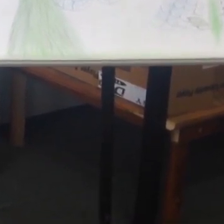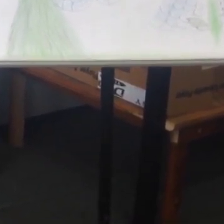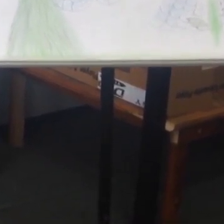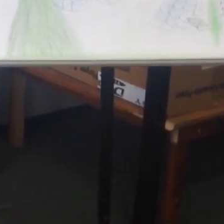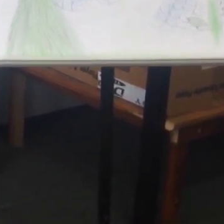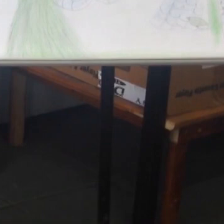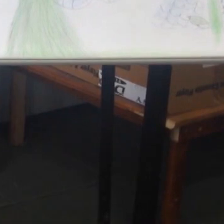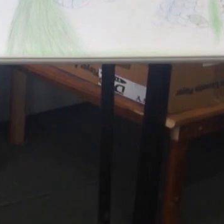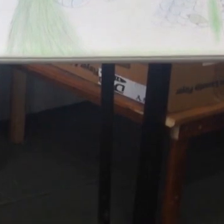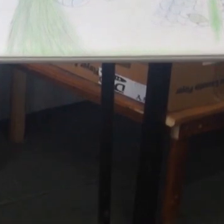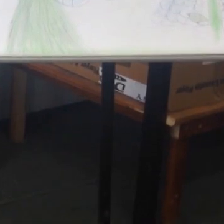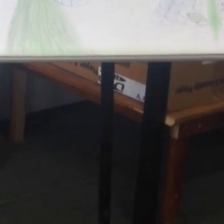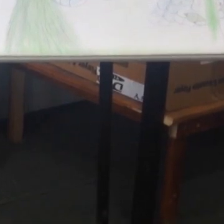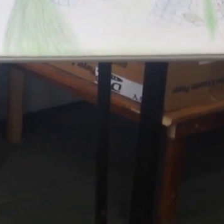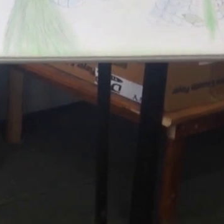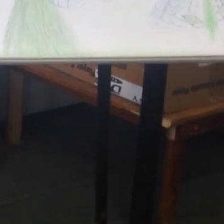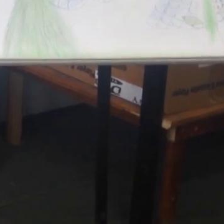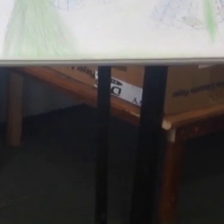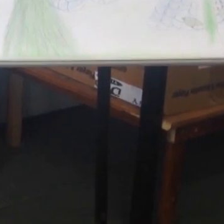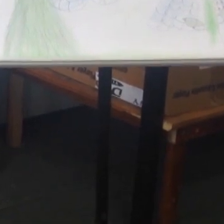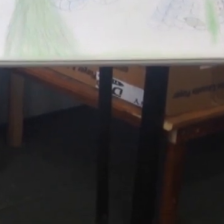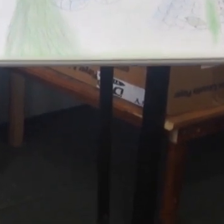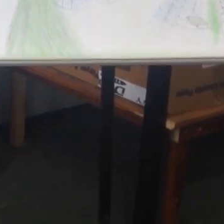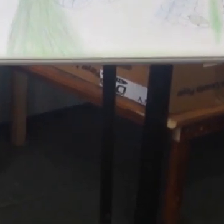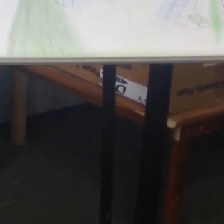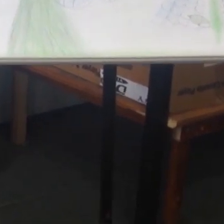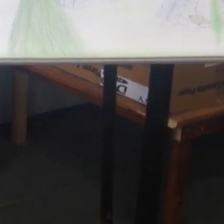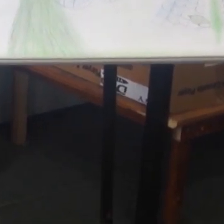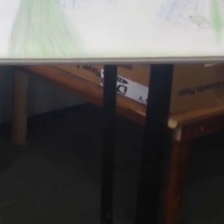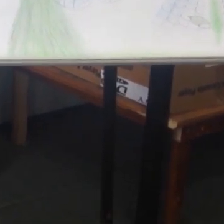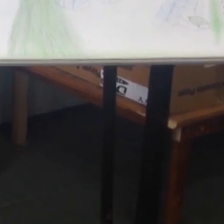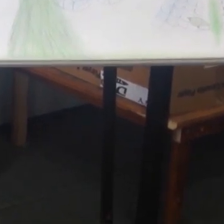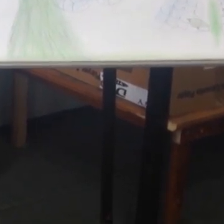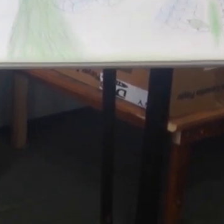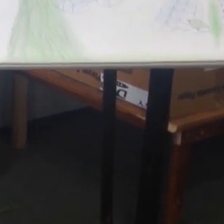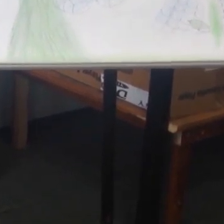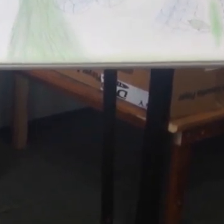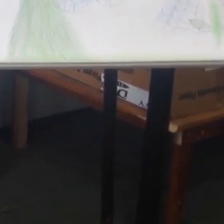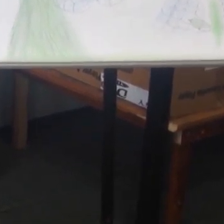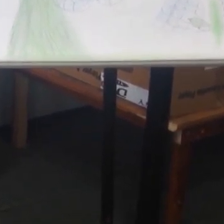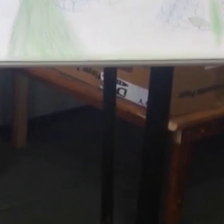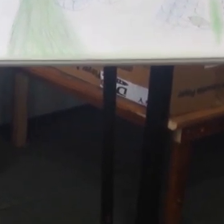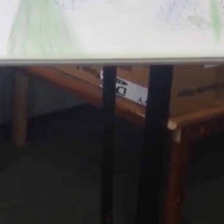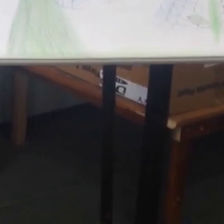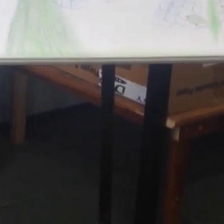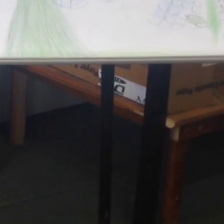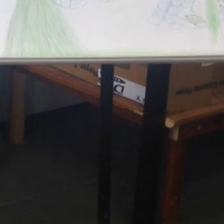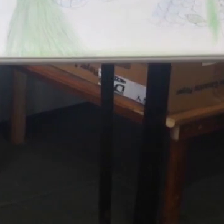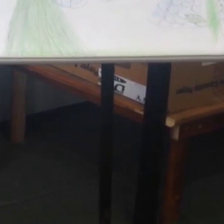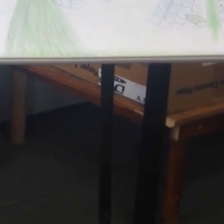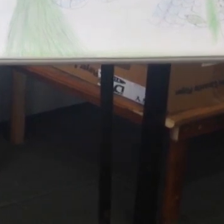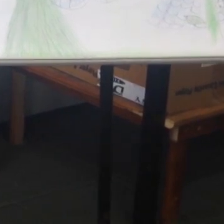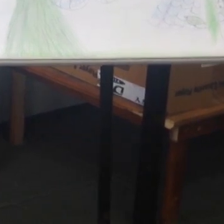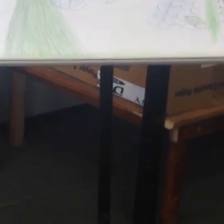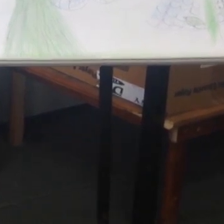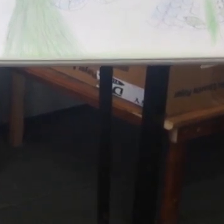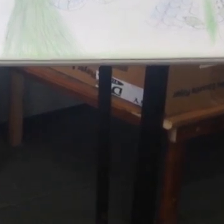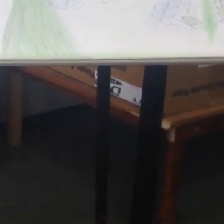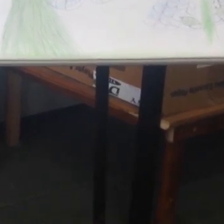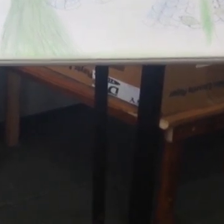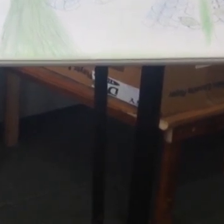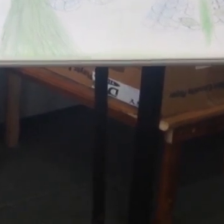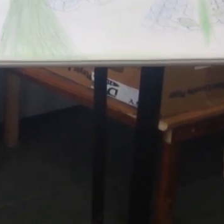que volaban. Eso que no los había visto, personas así volando en el cielo, eran como